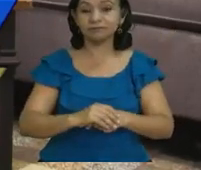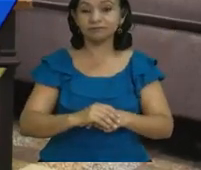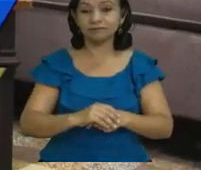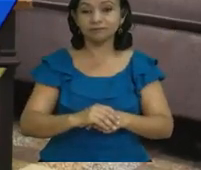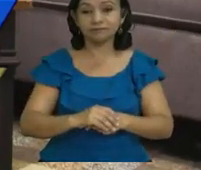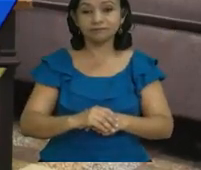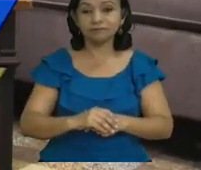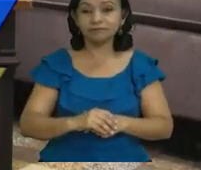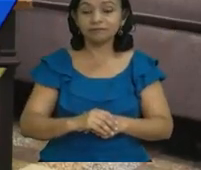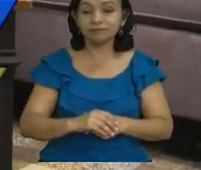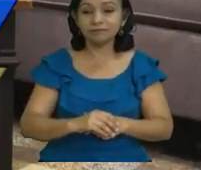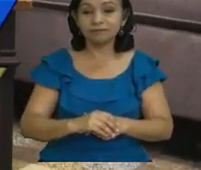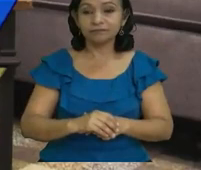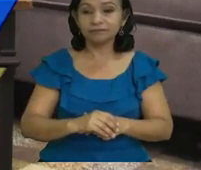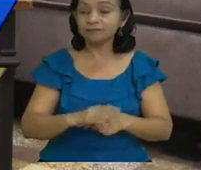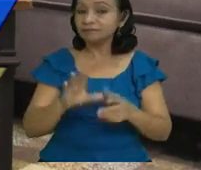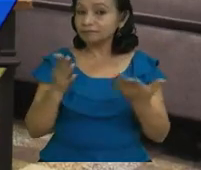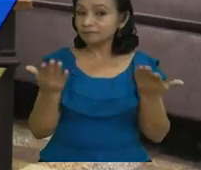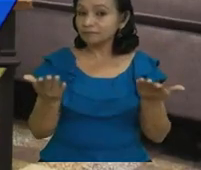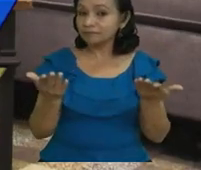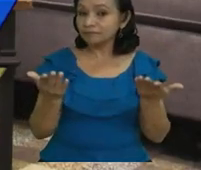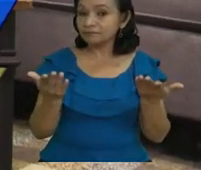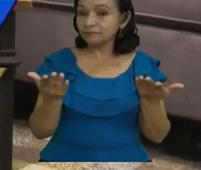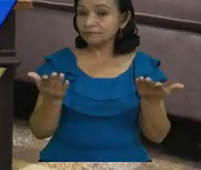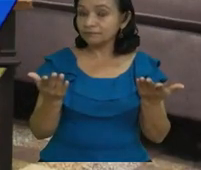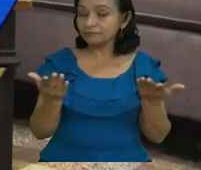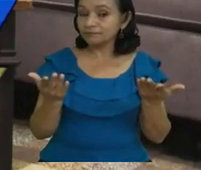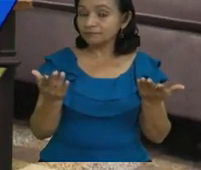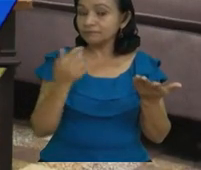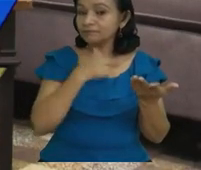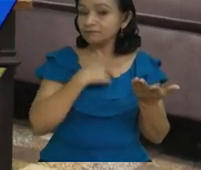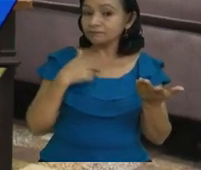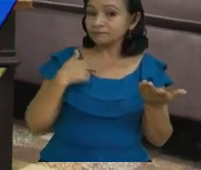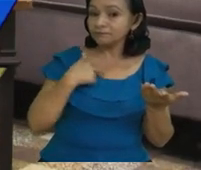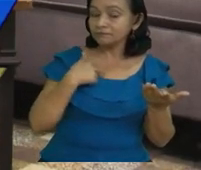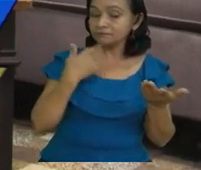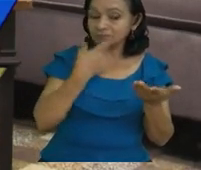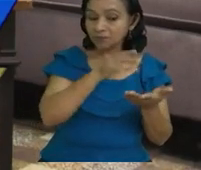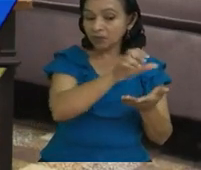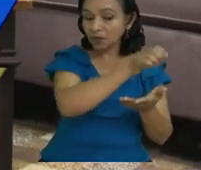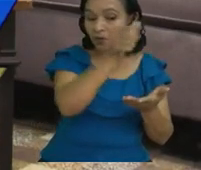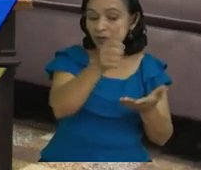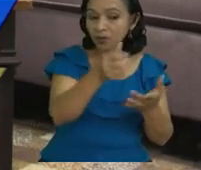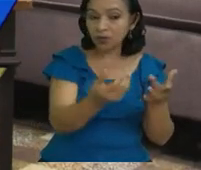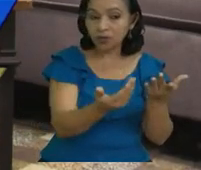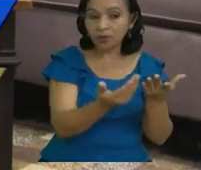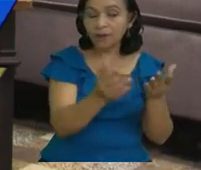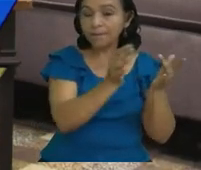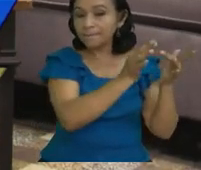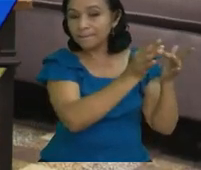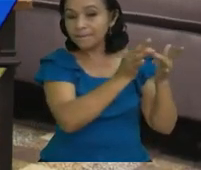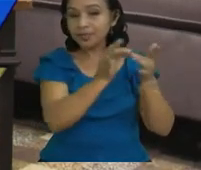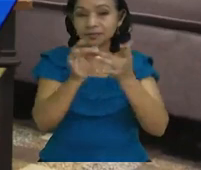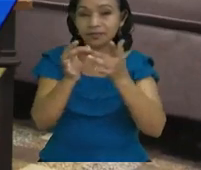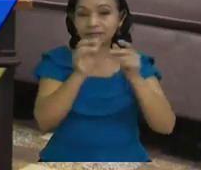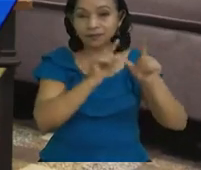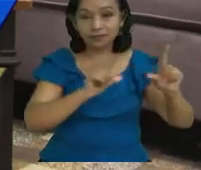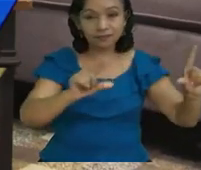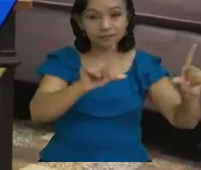También lo que es el certamen de agroinnovación. Okay. Es algo